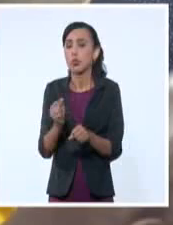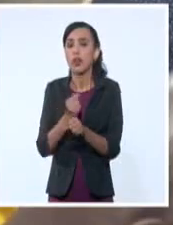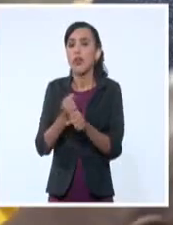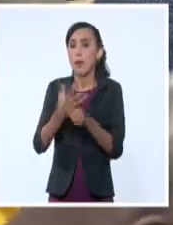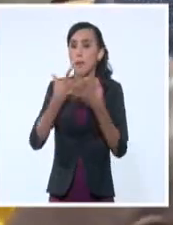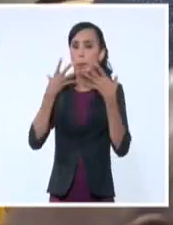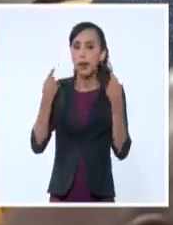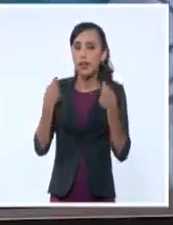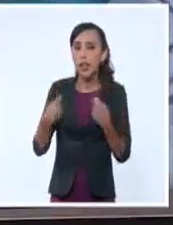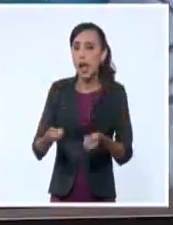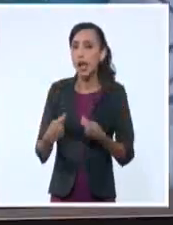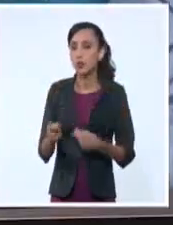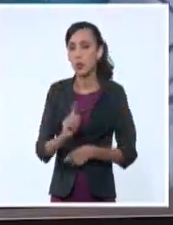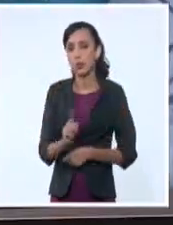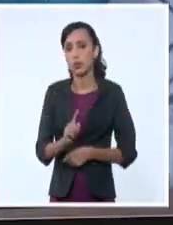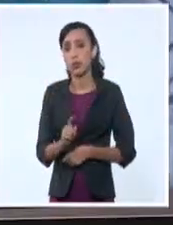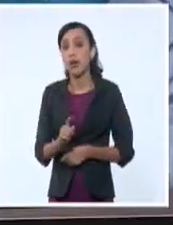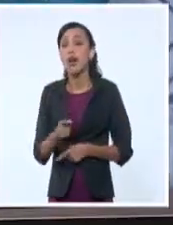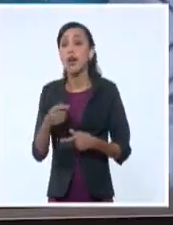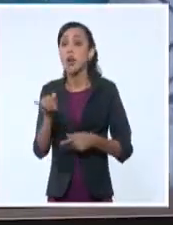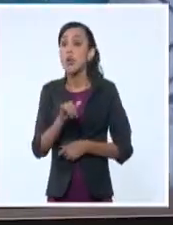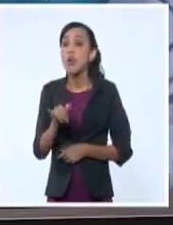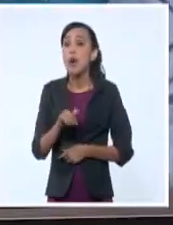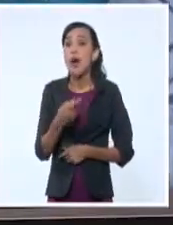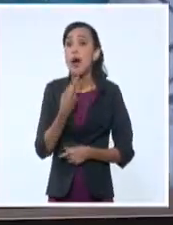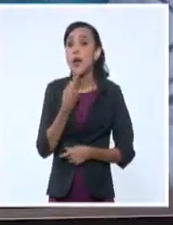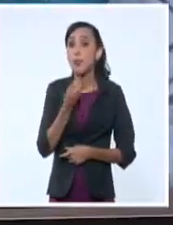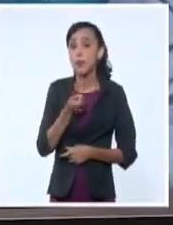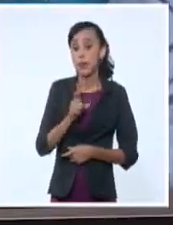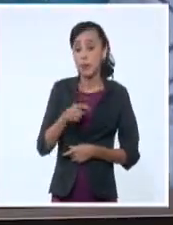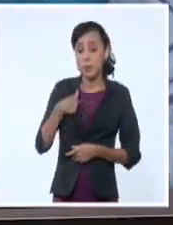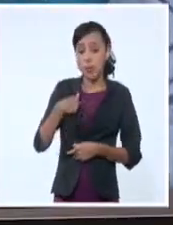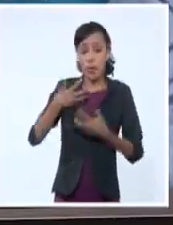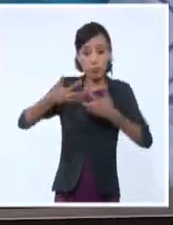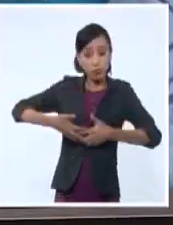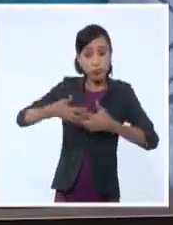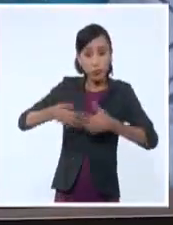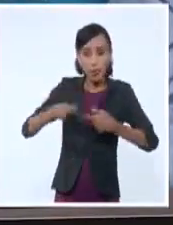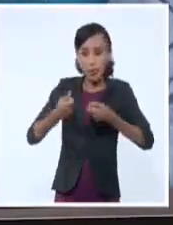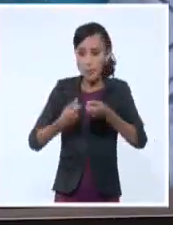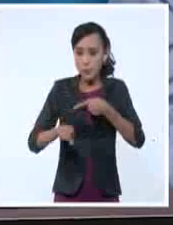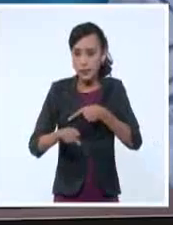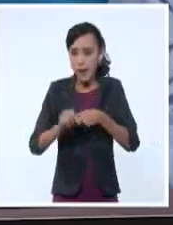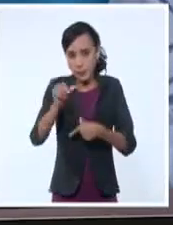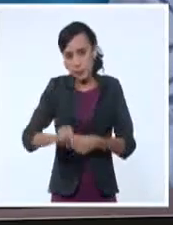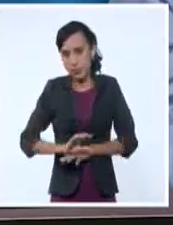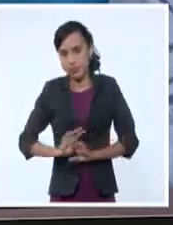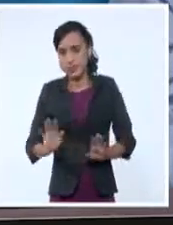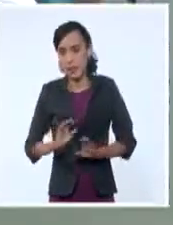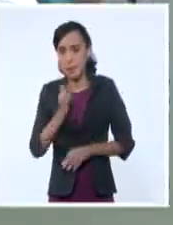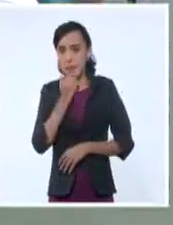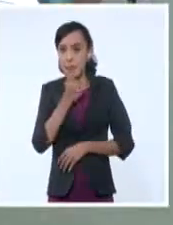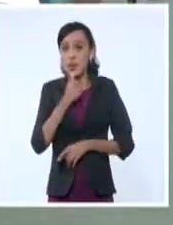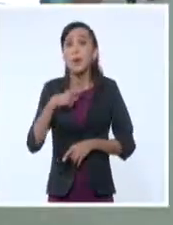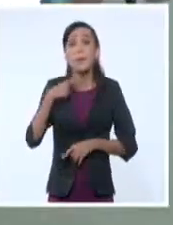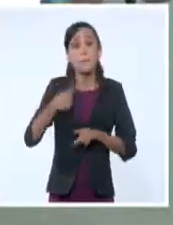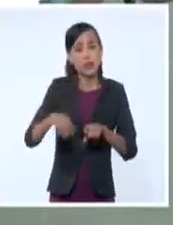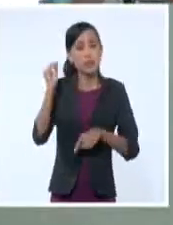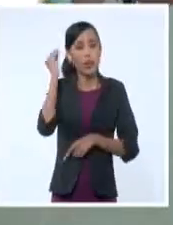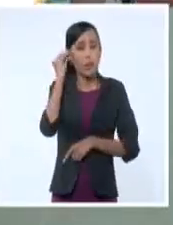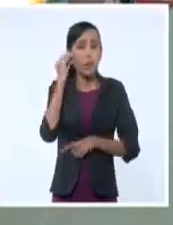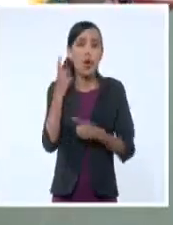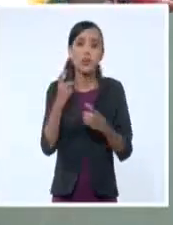Yo creo que también tenemos que luchar que haya la menor cantidad de intermediarios por el posible. Aunque sabemos que hacen falta entidades